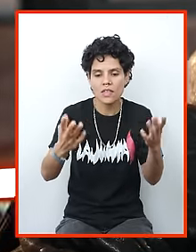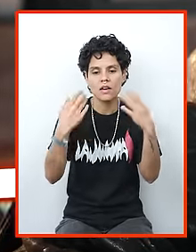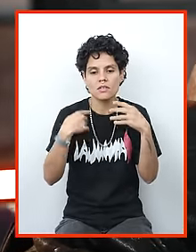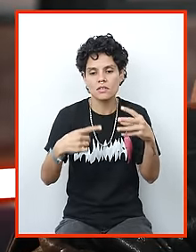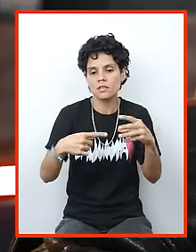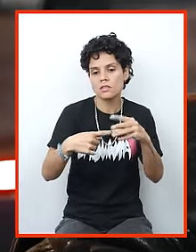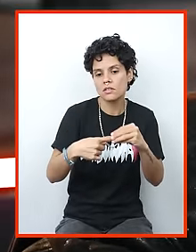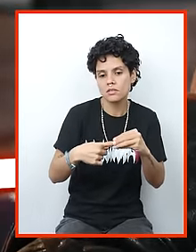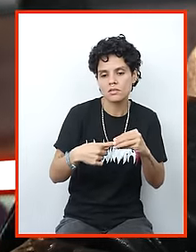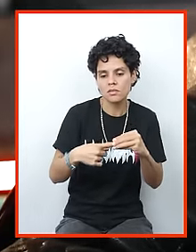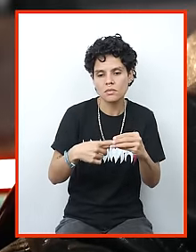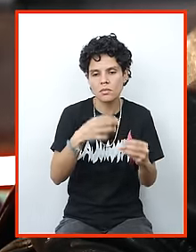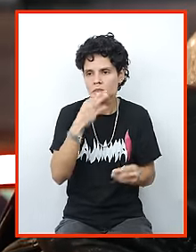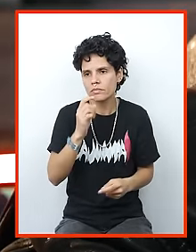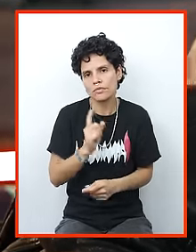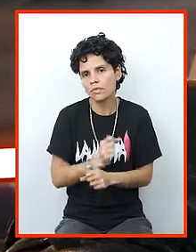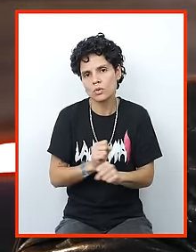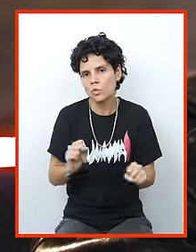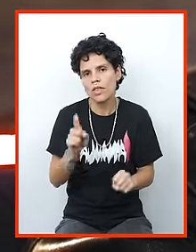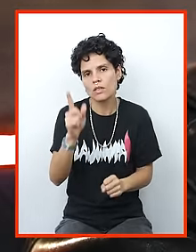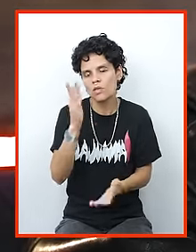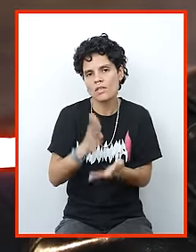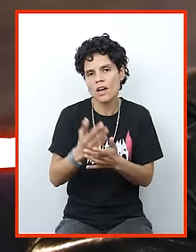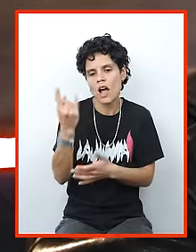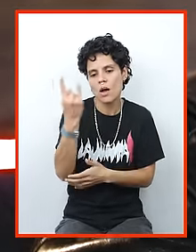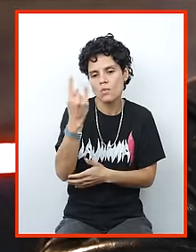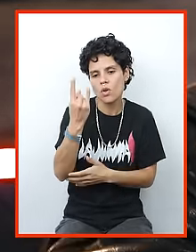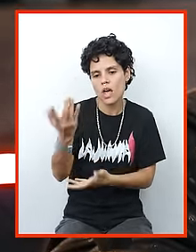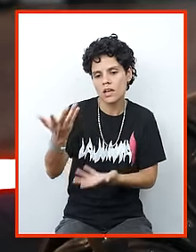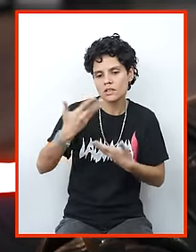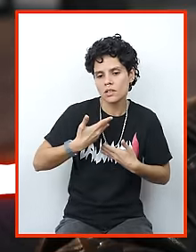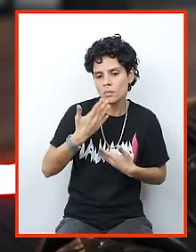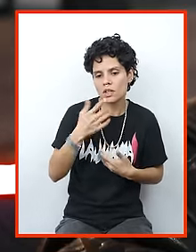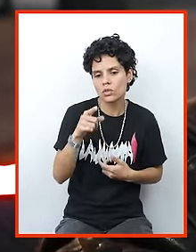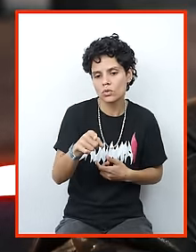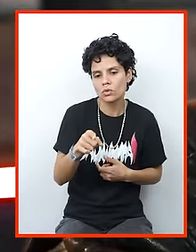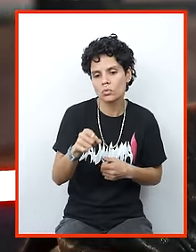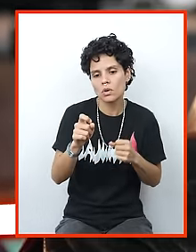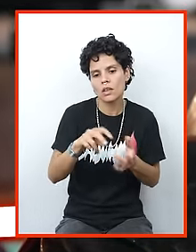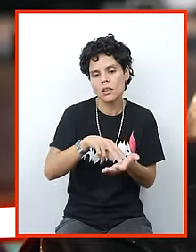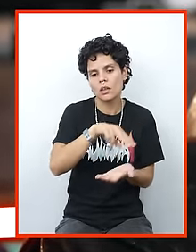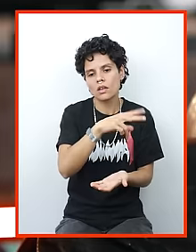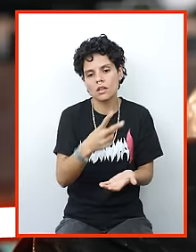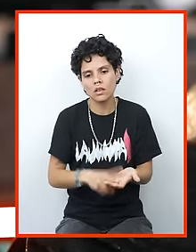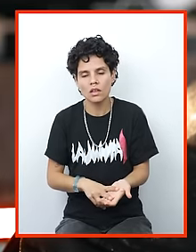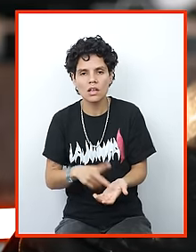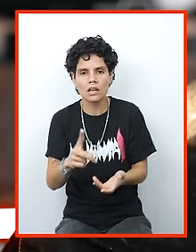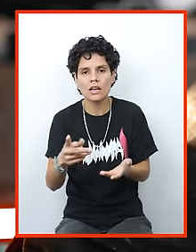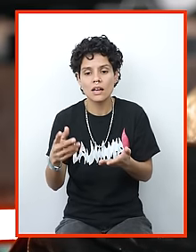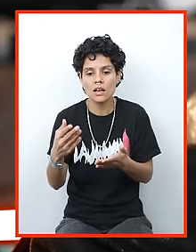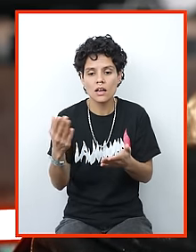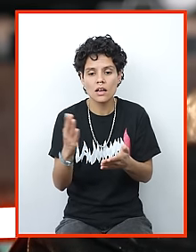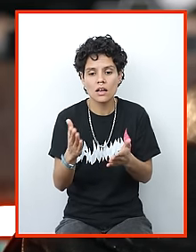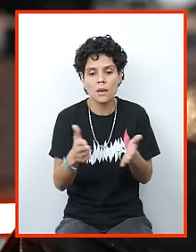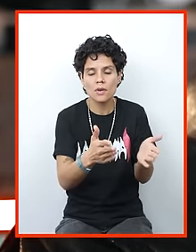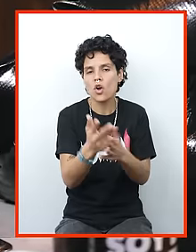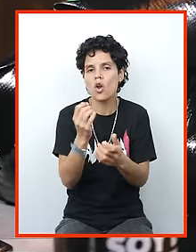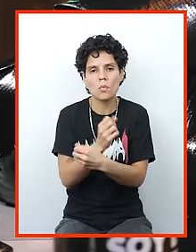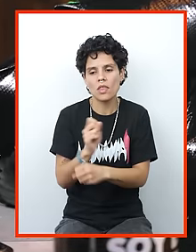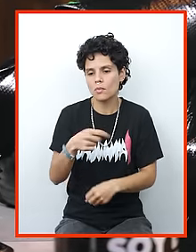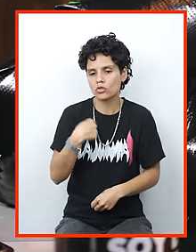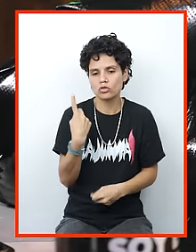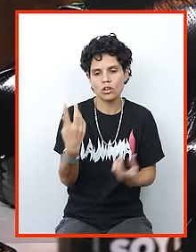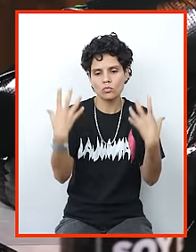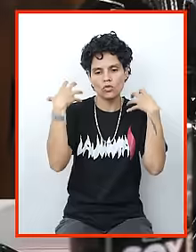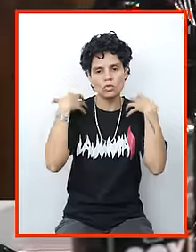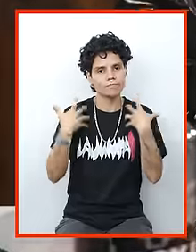no sé. Y llegaron y me dicen, ¿sabes qué? No te podemos llevar. Tenés que pedir una ambulancia o algo porque tú te podés, no sé, desvanecer o te puede dar algo en el camino. Y nosotros no